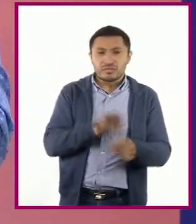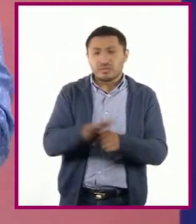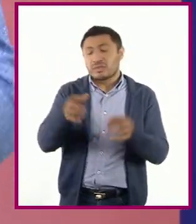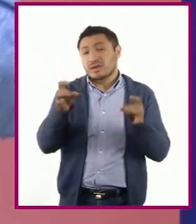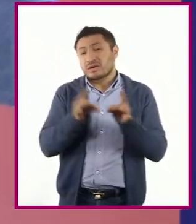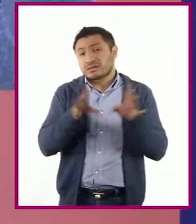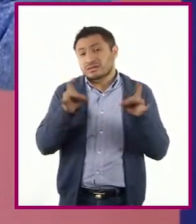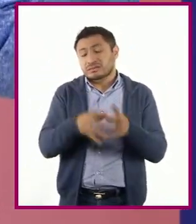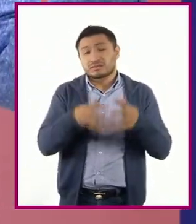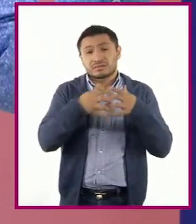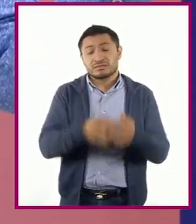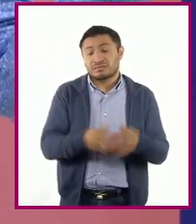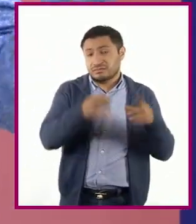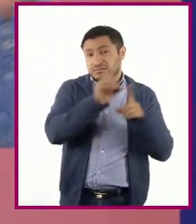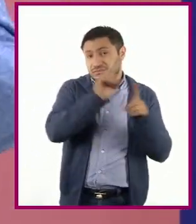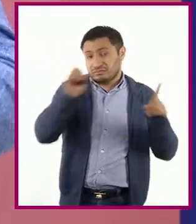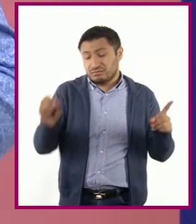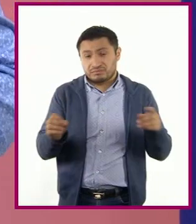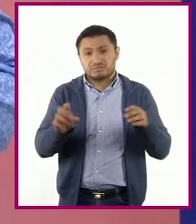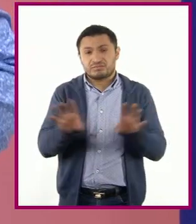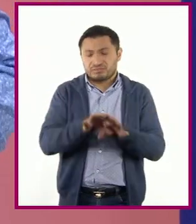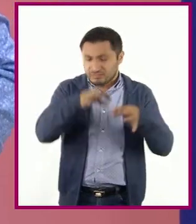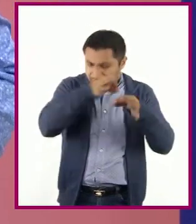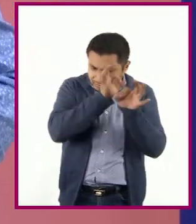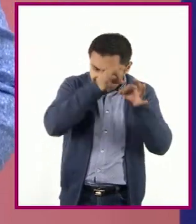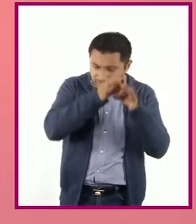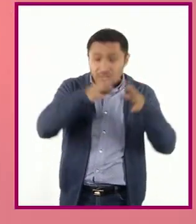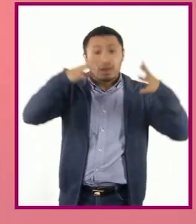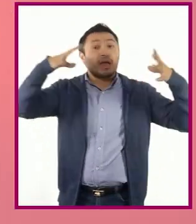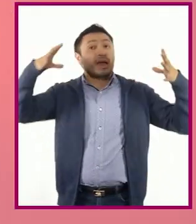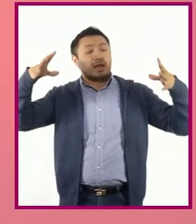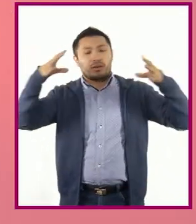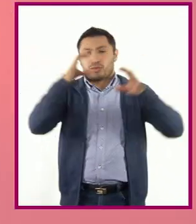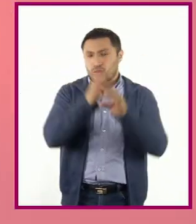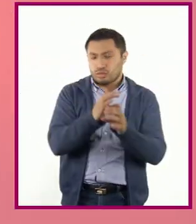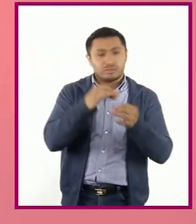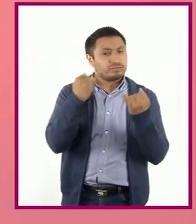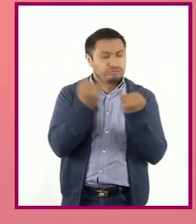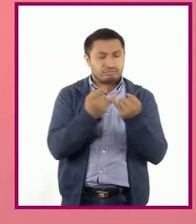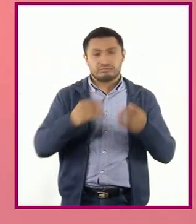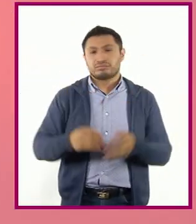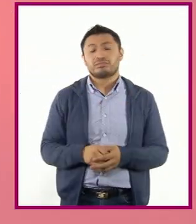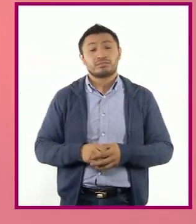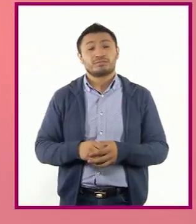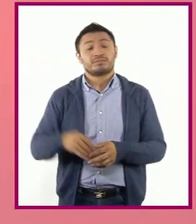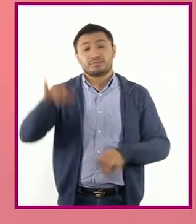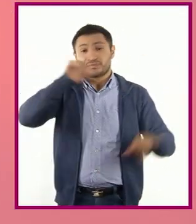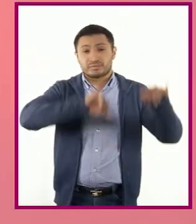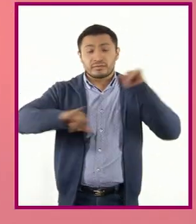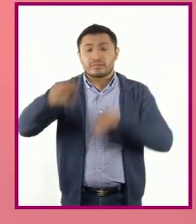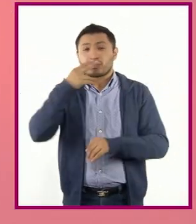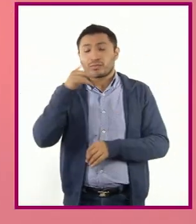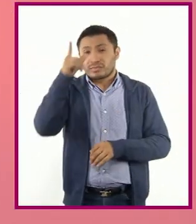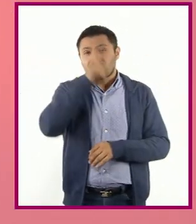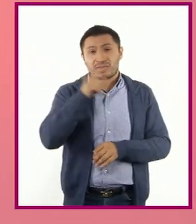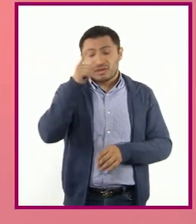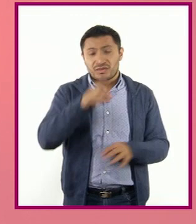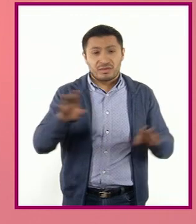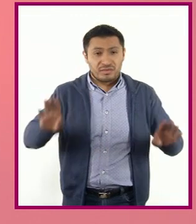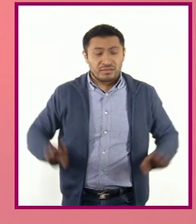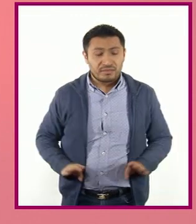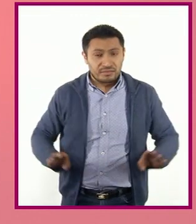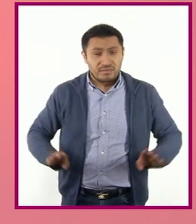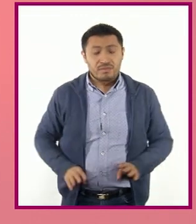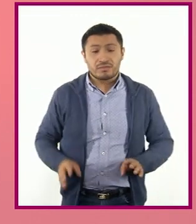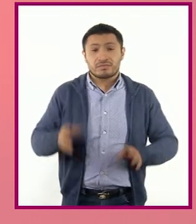fenómenos, tanto a nivel macroscópico como microscópico. En la química se utiliza un lenguaje propio para explicar